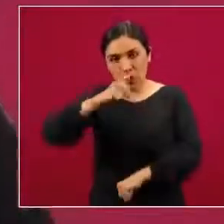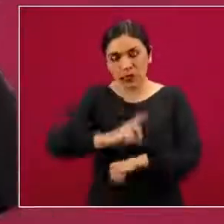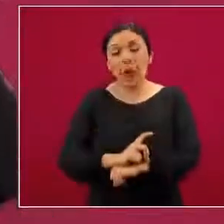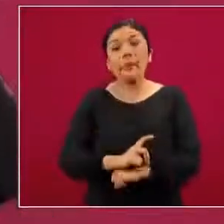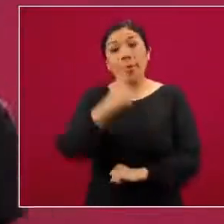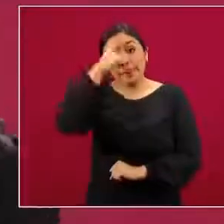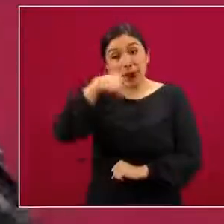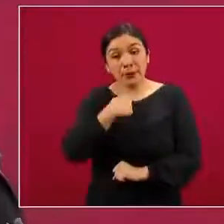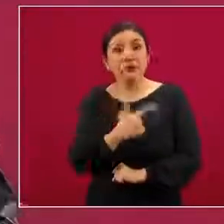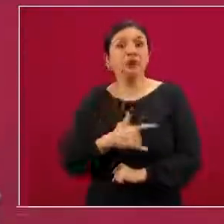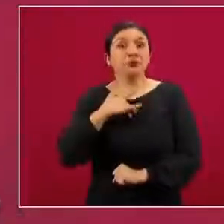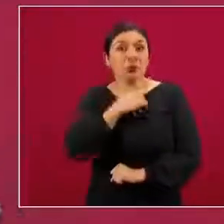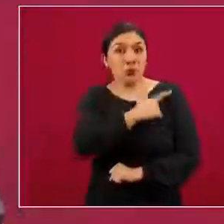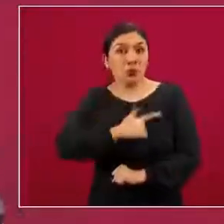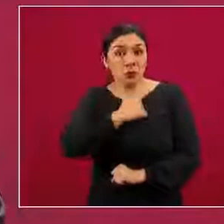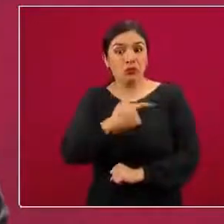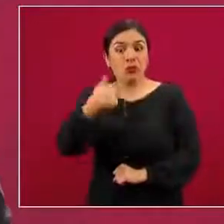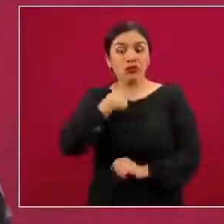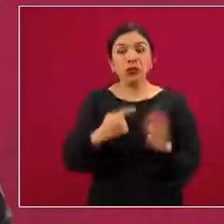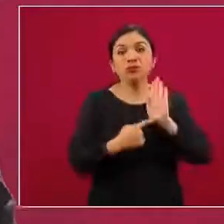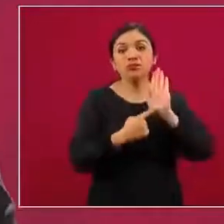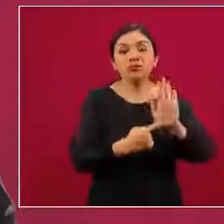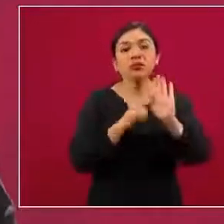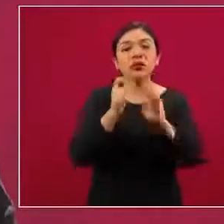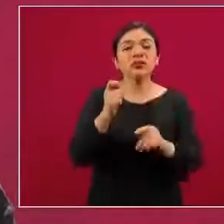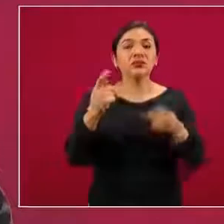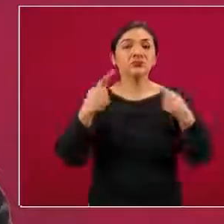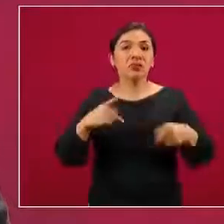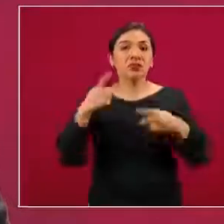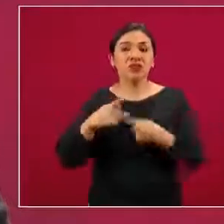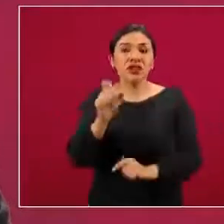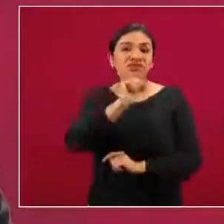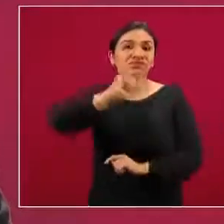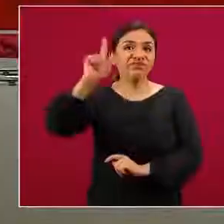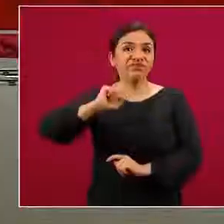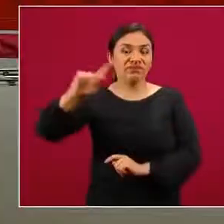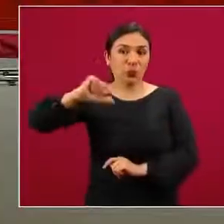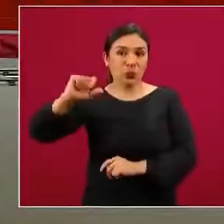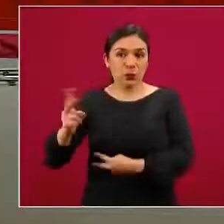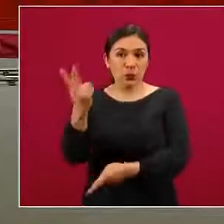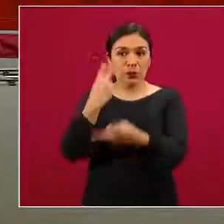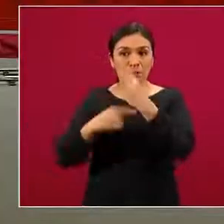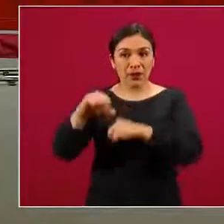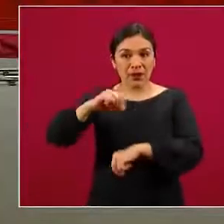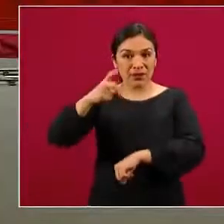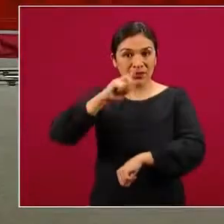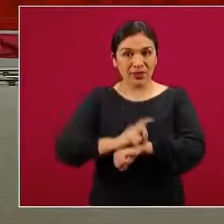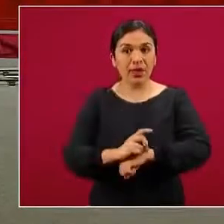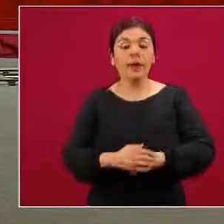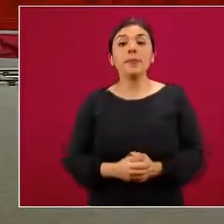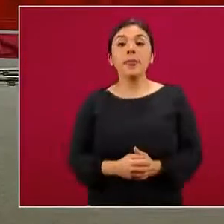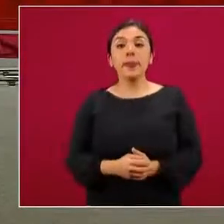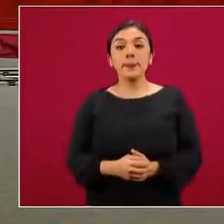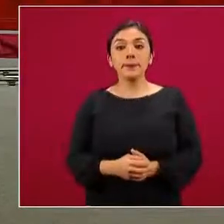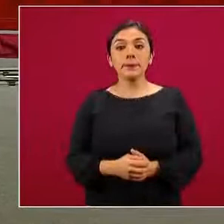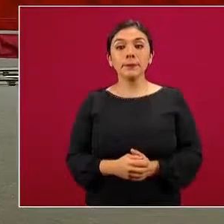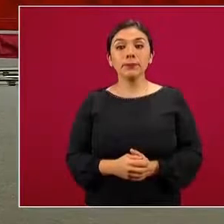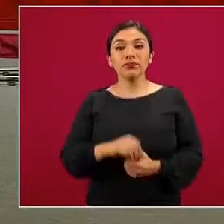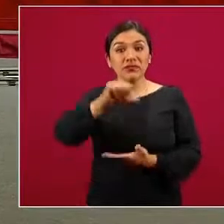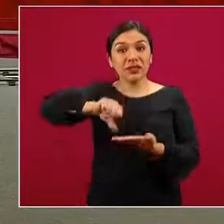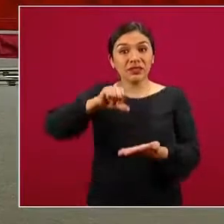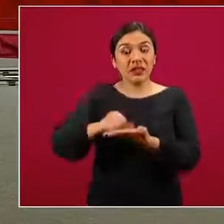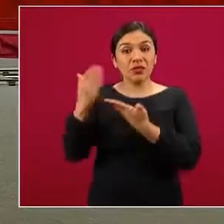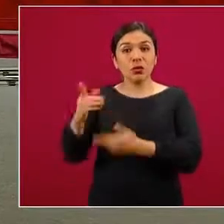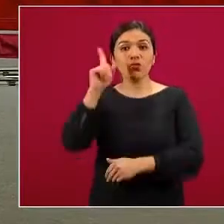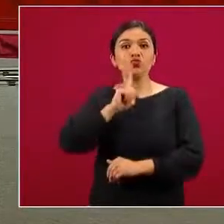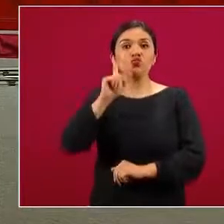Es un placer para mí presentarles a las distinguidas miembros de esta mesa. Al centro, la